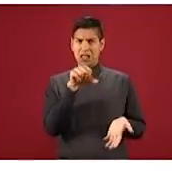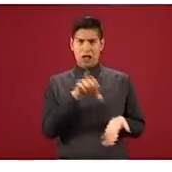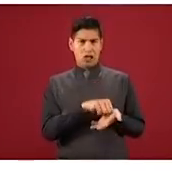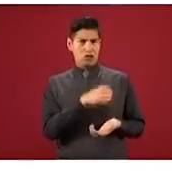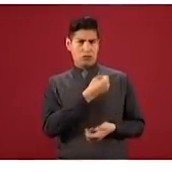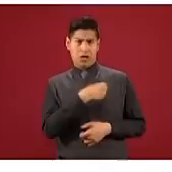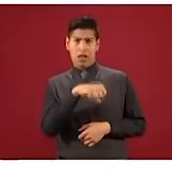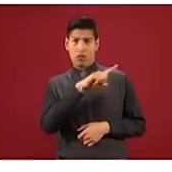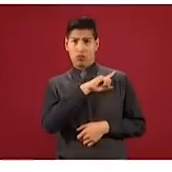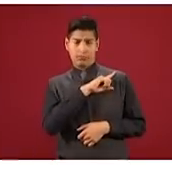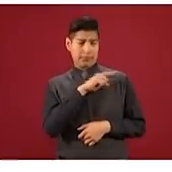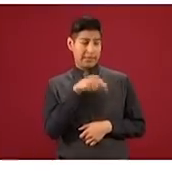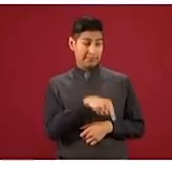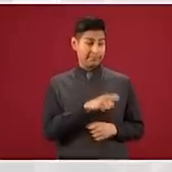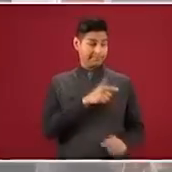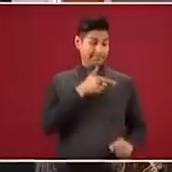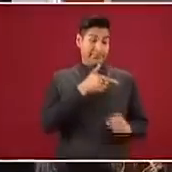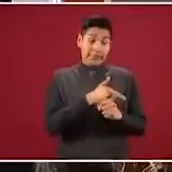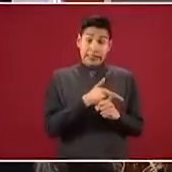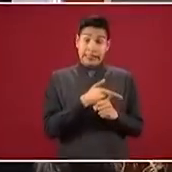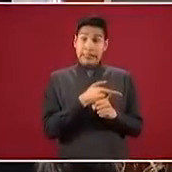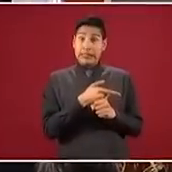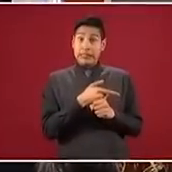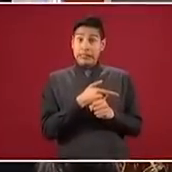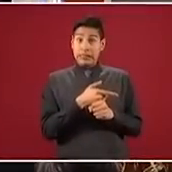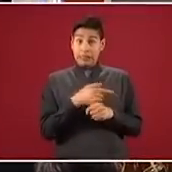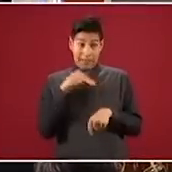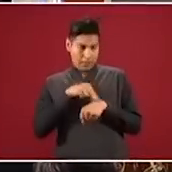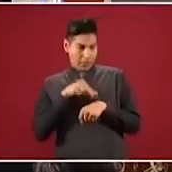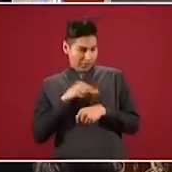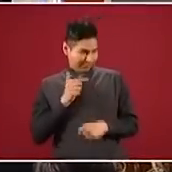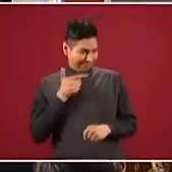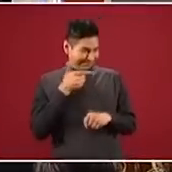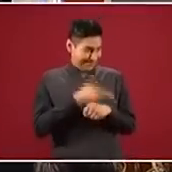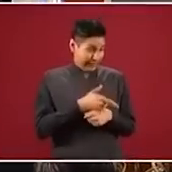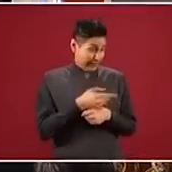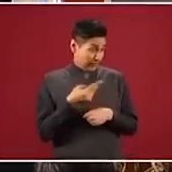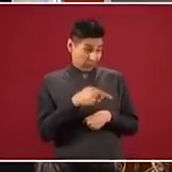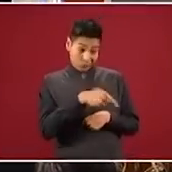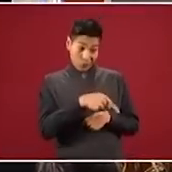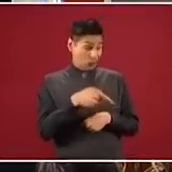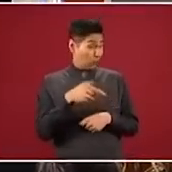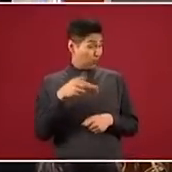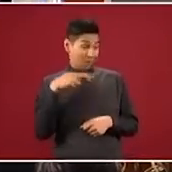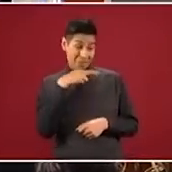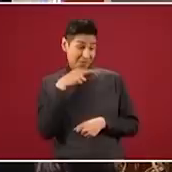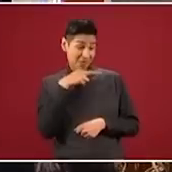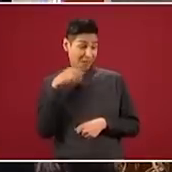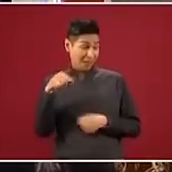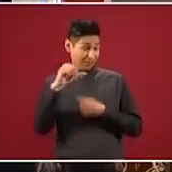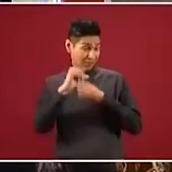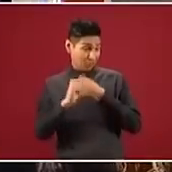salud detecta que existe necesidad de hospitalización, de cirugía,